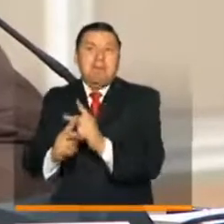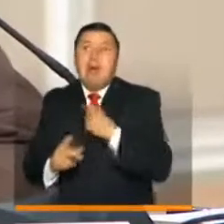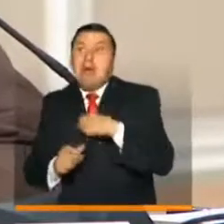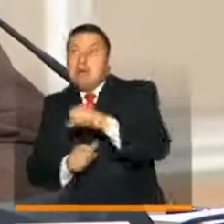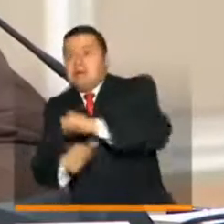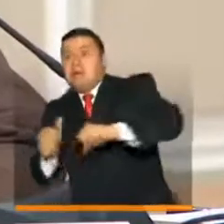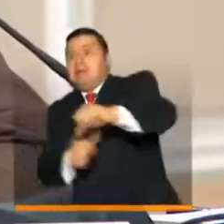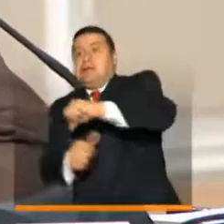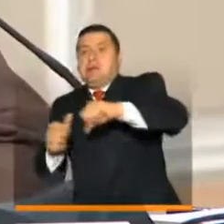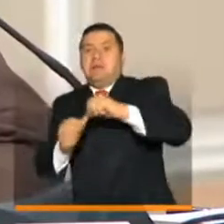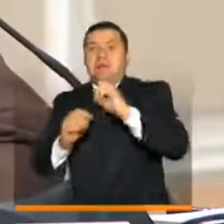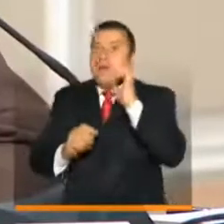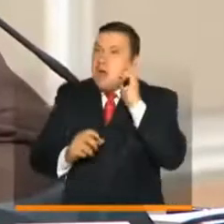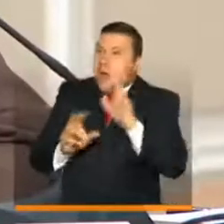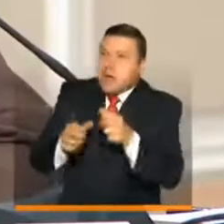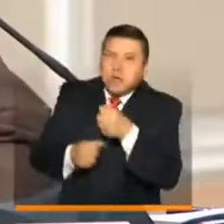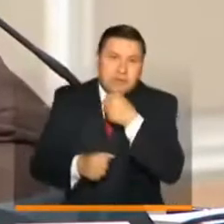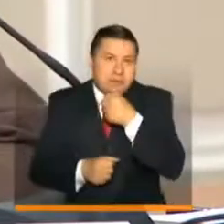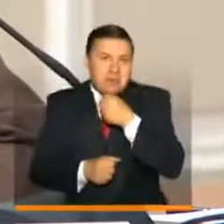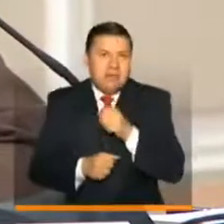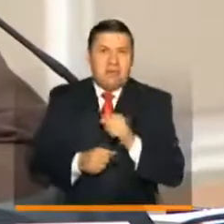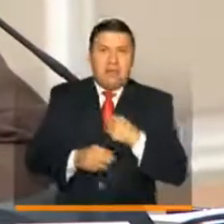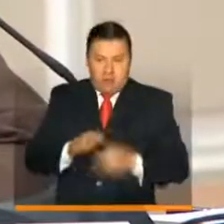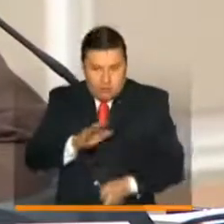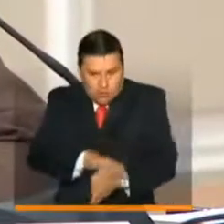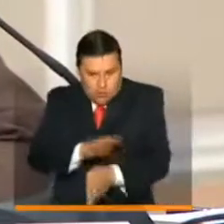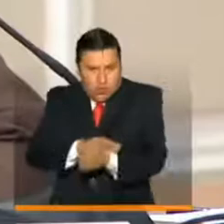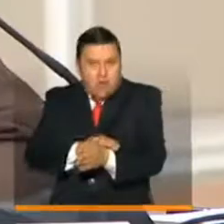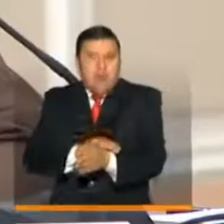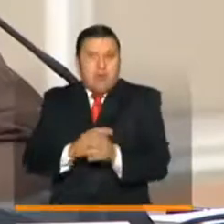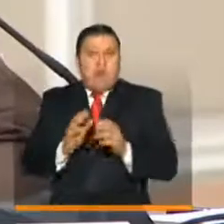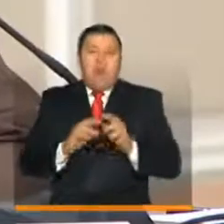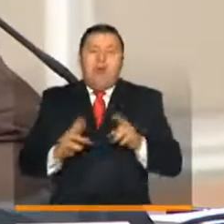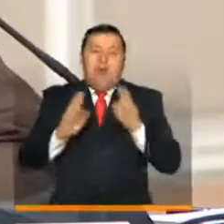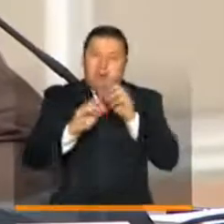toda la continuidad a los programas y vamos a seguir conectando a este país.